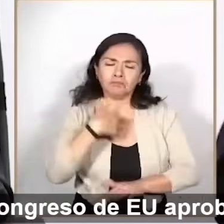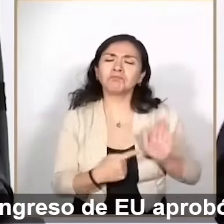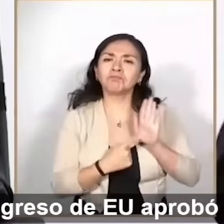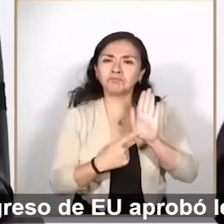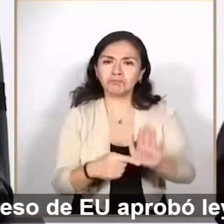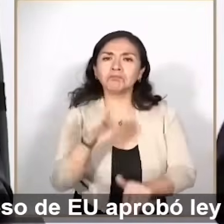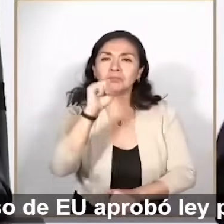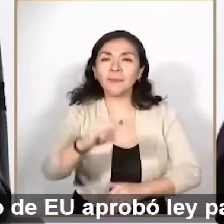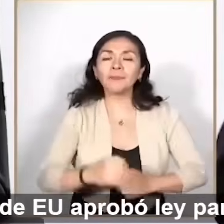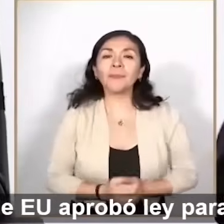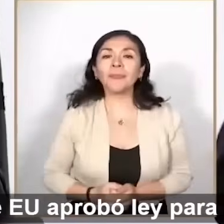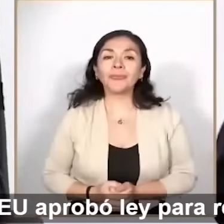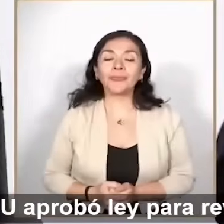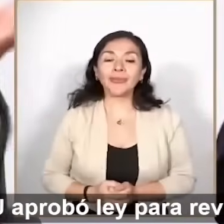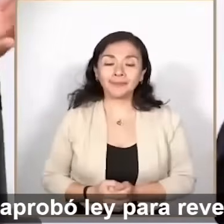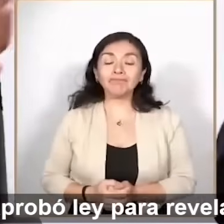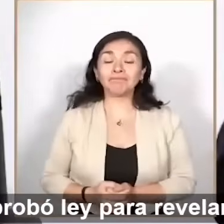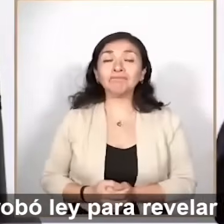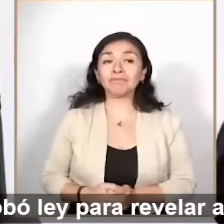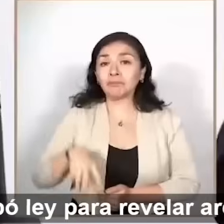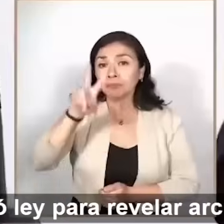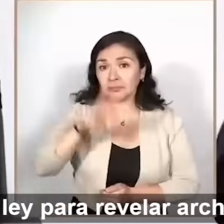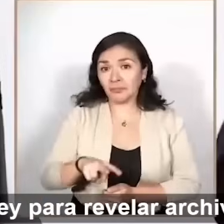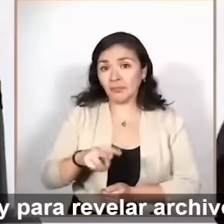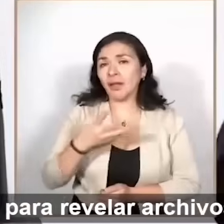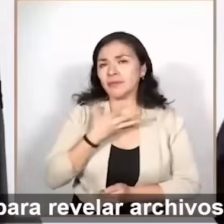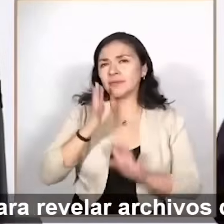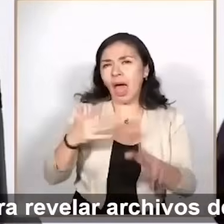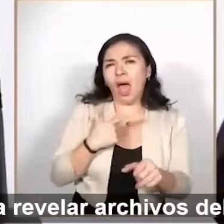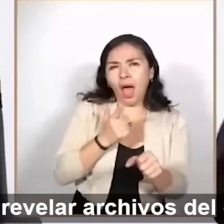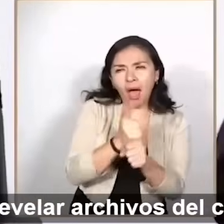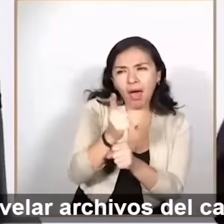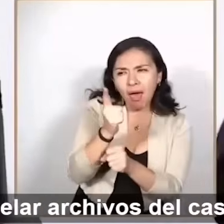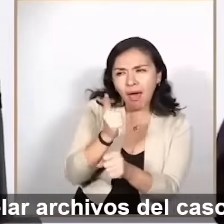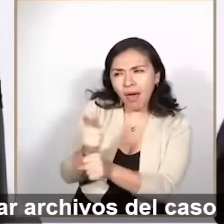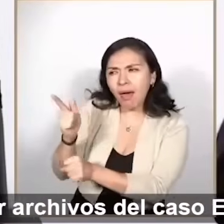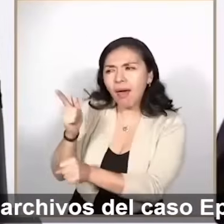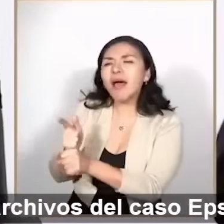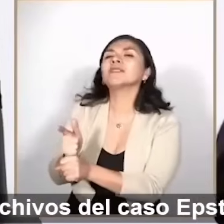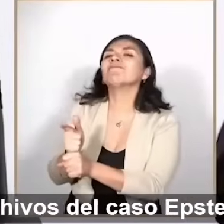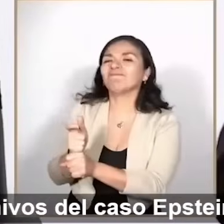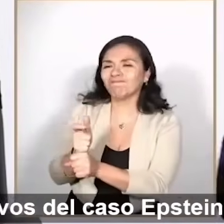presentar. Entonces, sí se tienen identificados